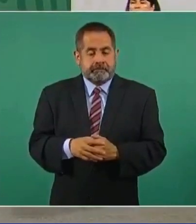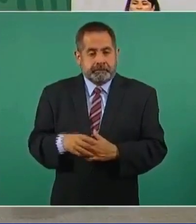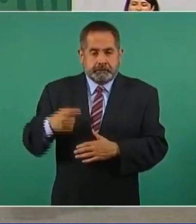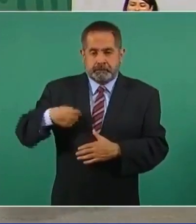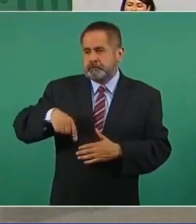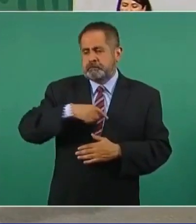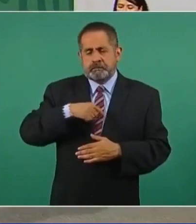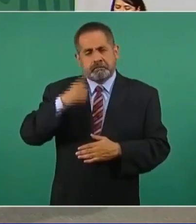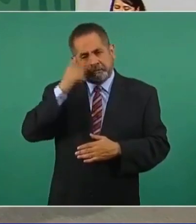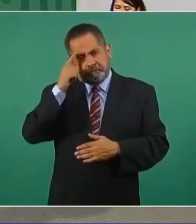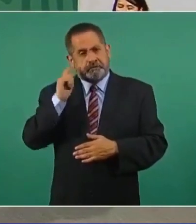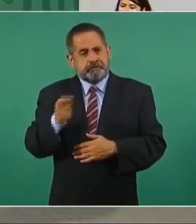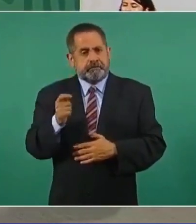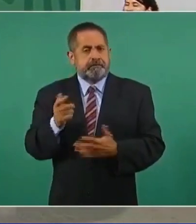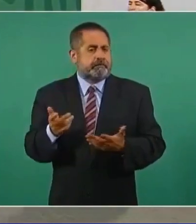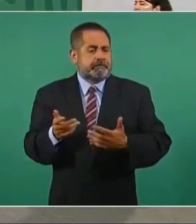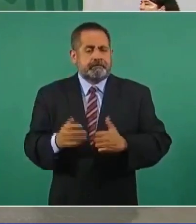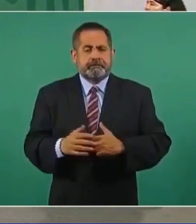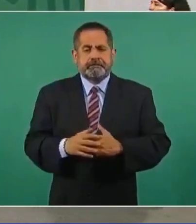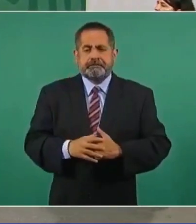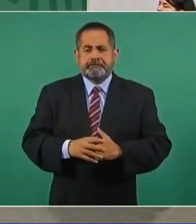nosotros estamos